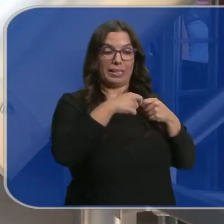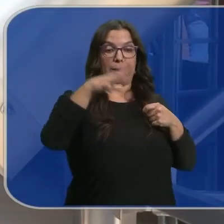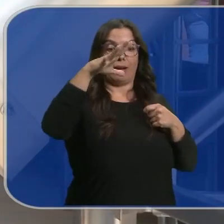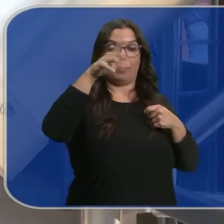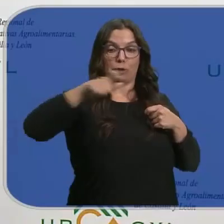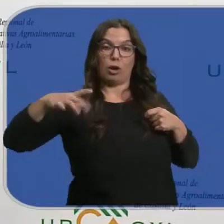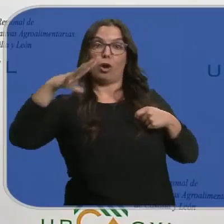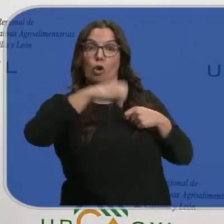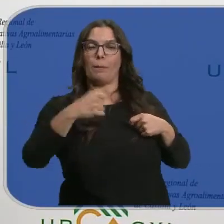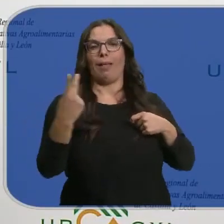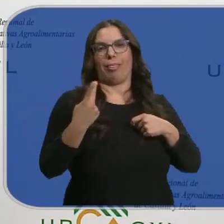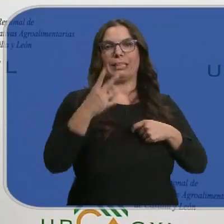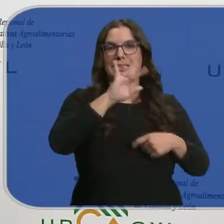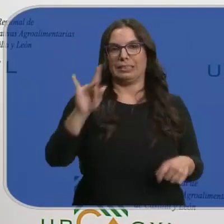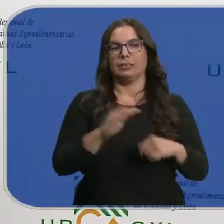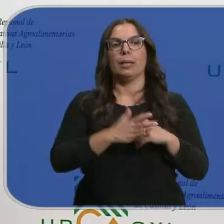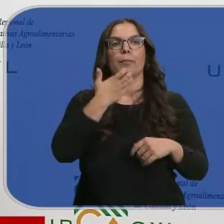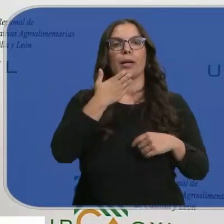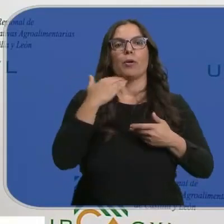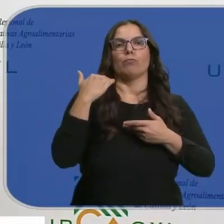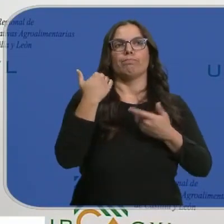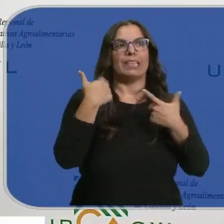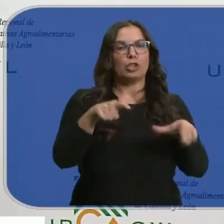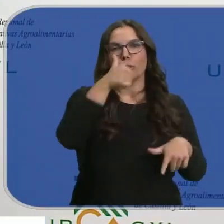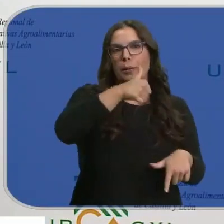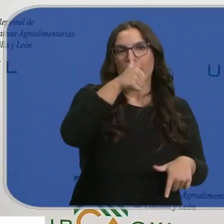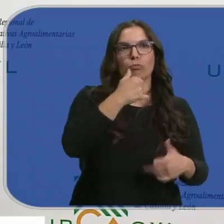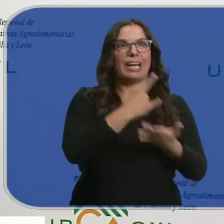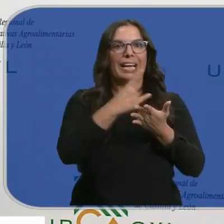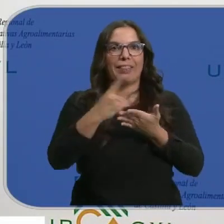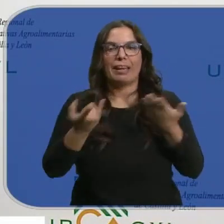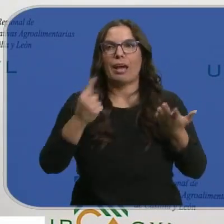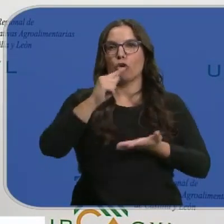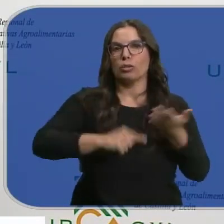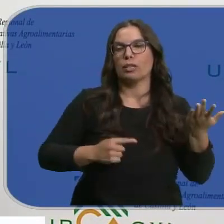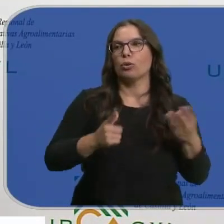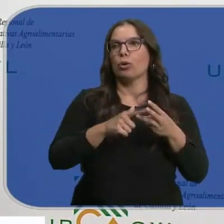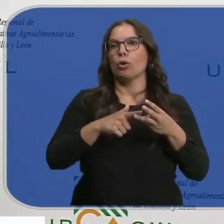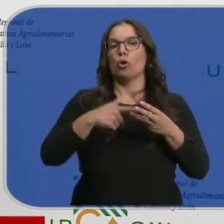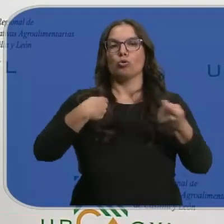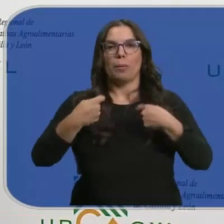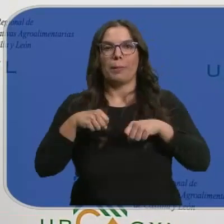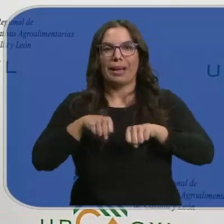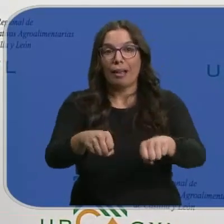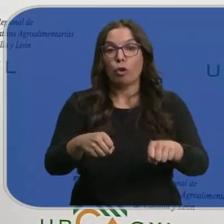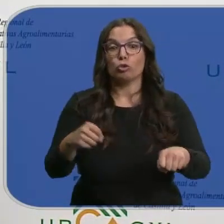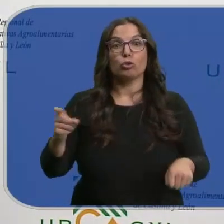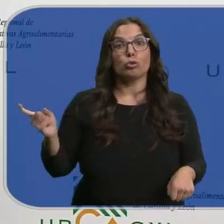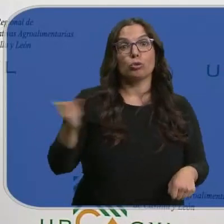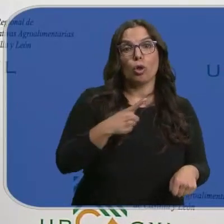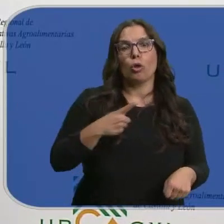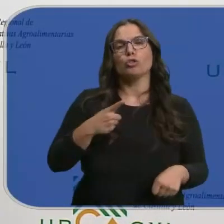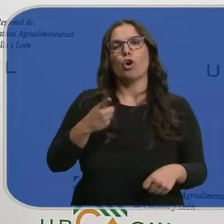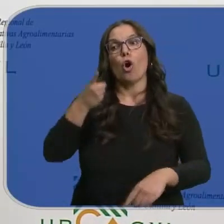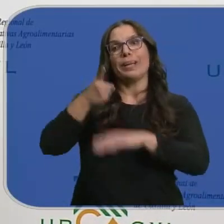comprador. Distribuidores que tengamos en el sector del vino, carnicerías que contratan, supermercados, van a tener un